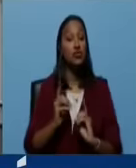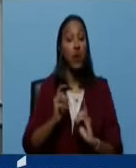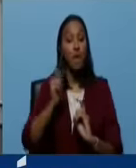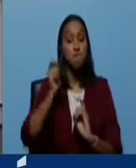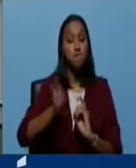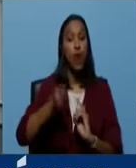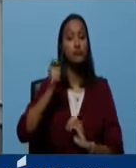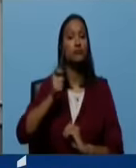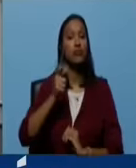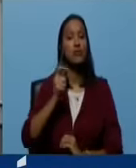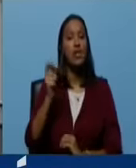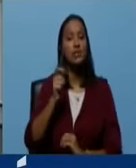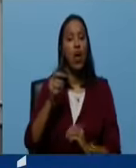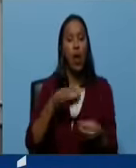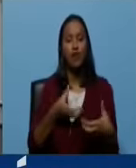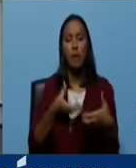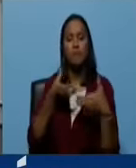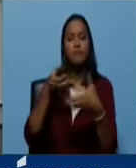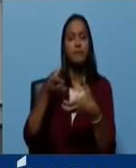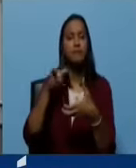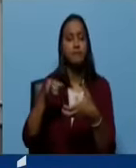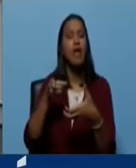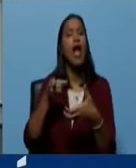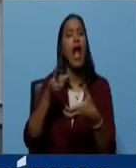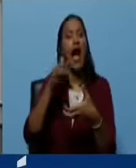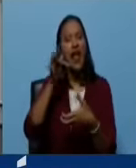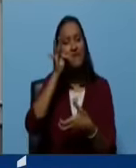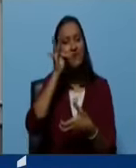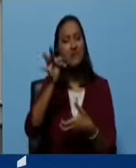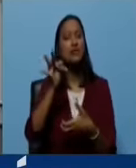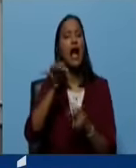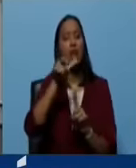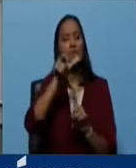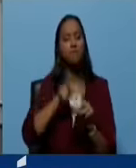al Fiscal General de la República, ciudadano Tarek William Saab.